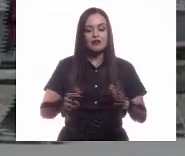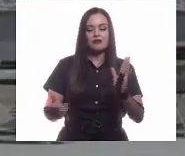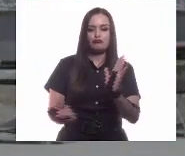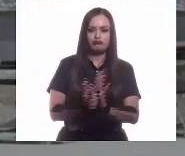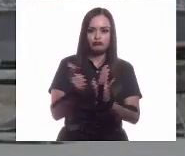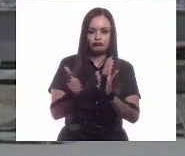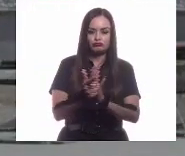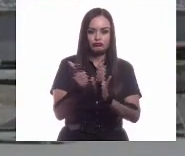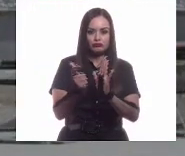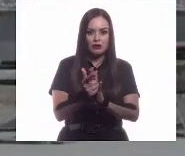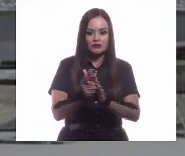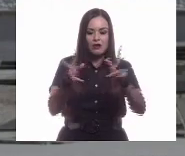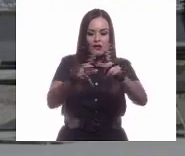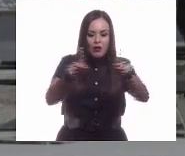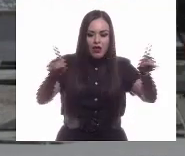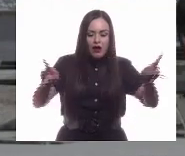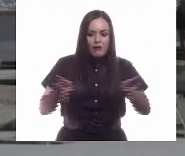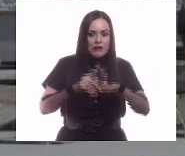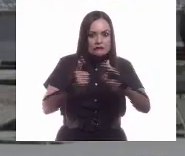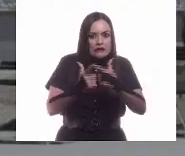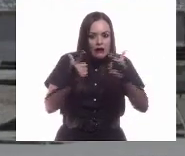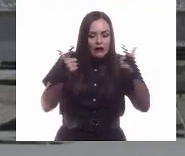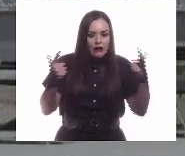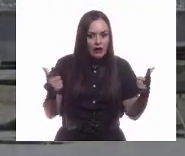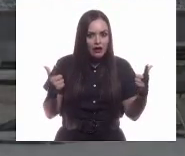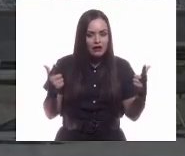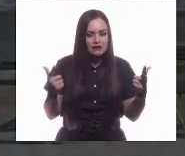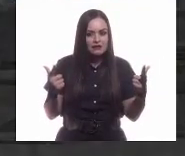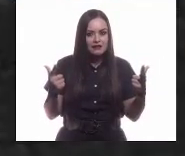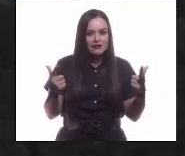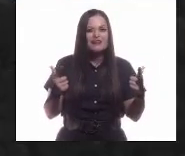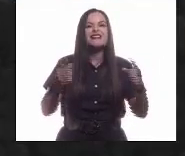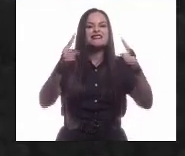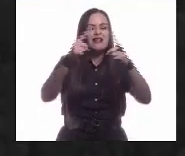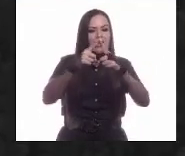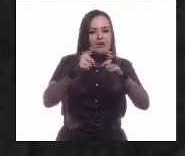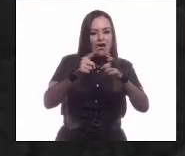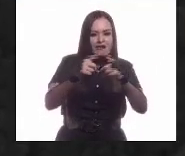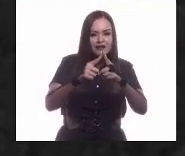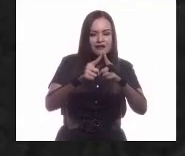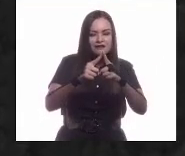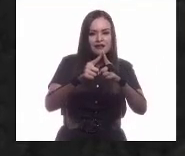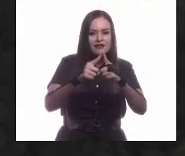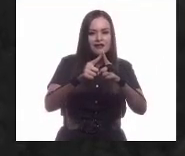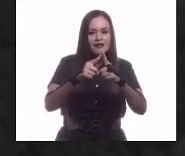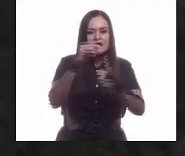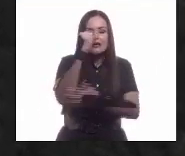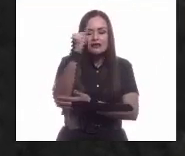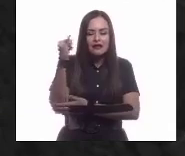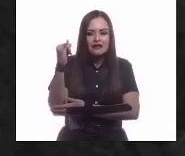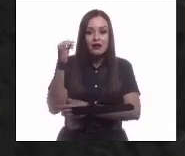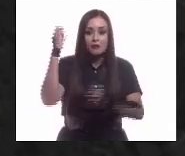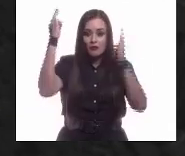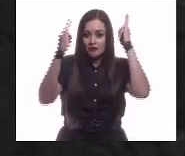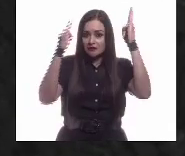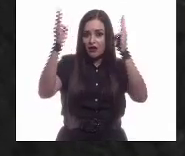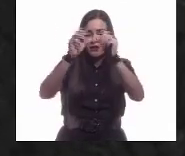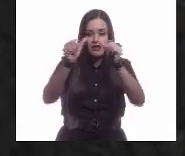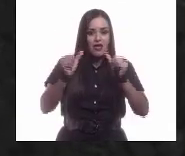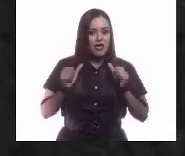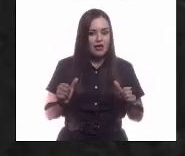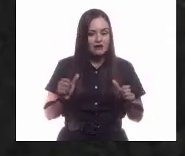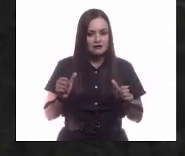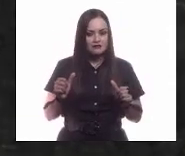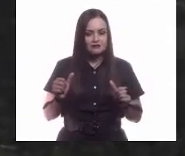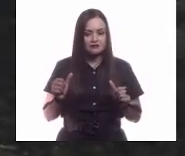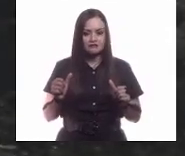de la macroplaza que comprende el área de catedral, el Jardín Velasco, el nuevo Museo de Arte, así también